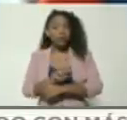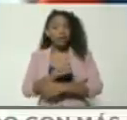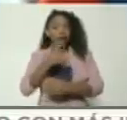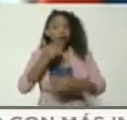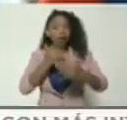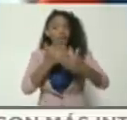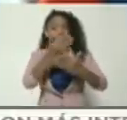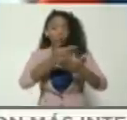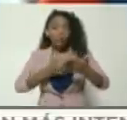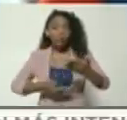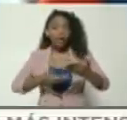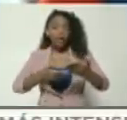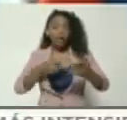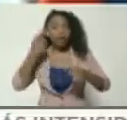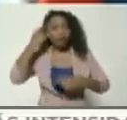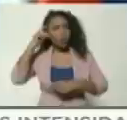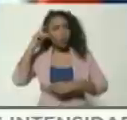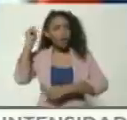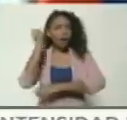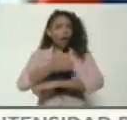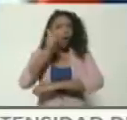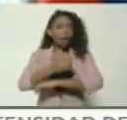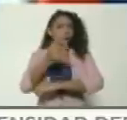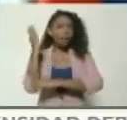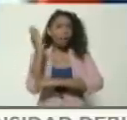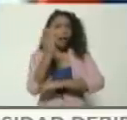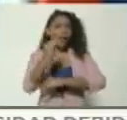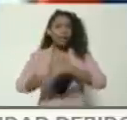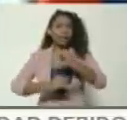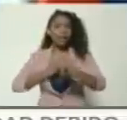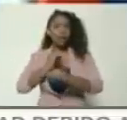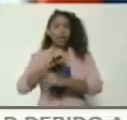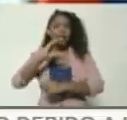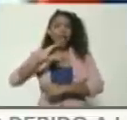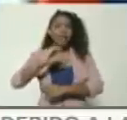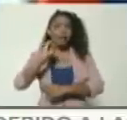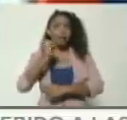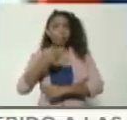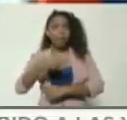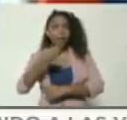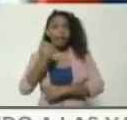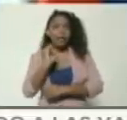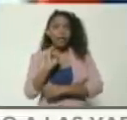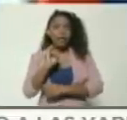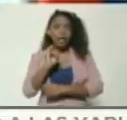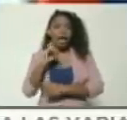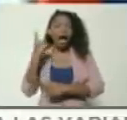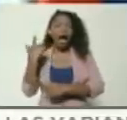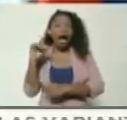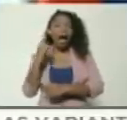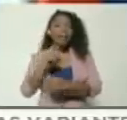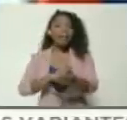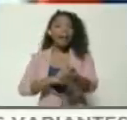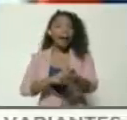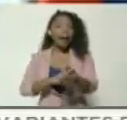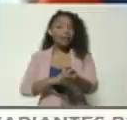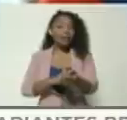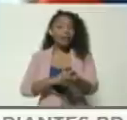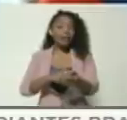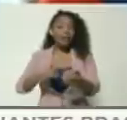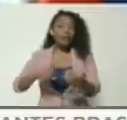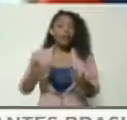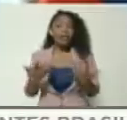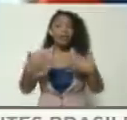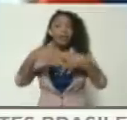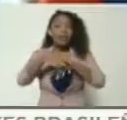continuación, recordar que la Corte Penal Internacional, la CPI, tiene un carácter complementario de